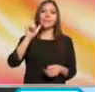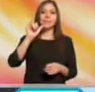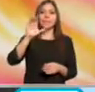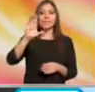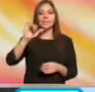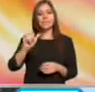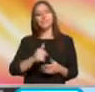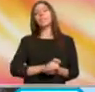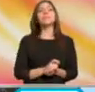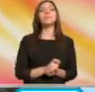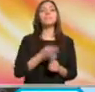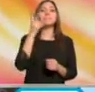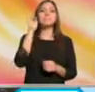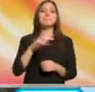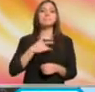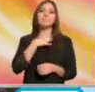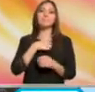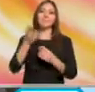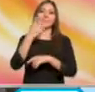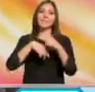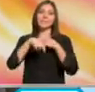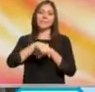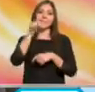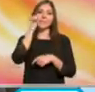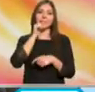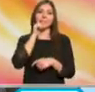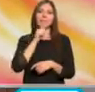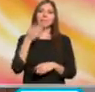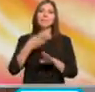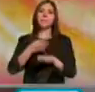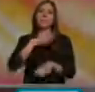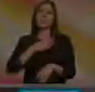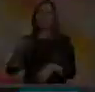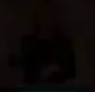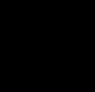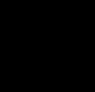Alicia. decir de esto, pero es un placer estar aquí como siempre. Que tengas excelente martes. Gracias.